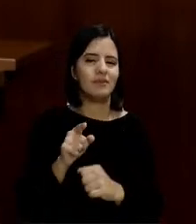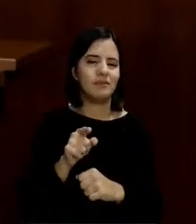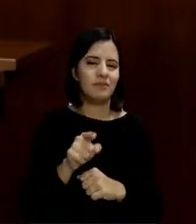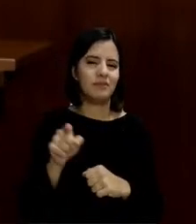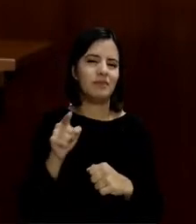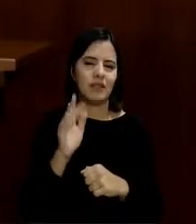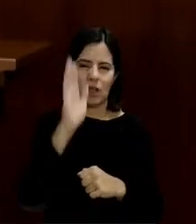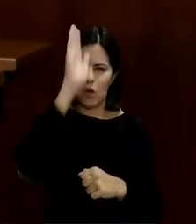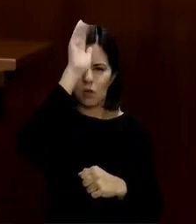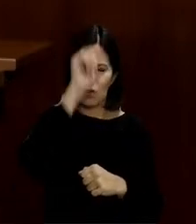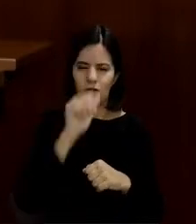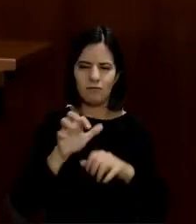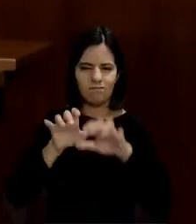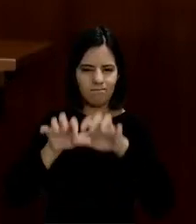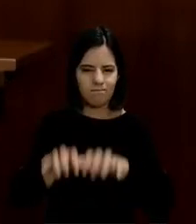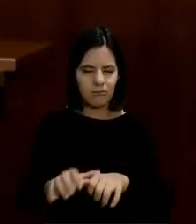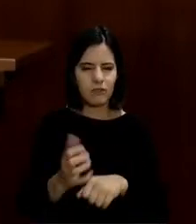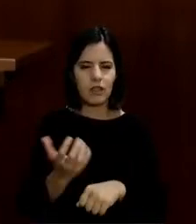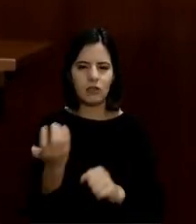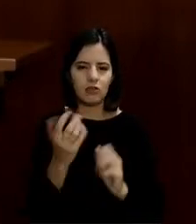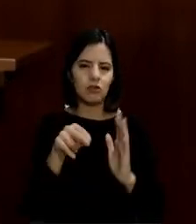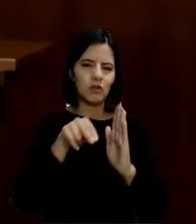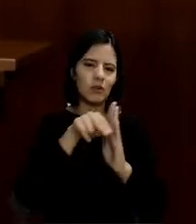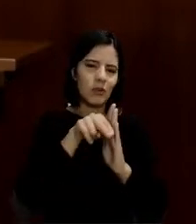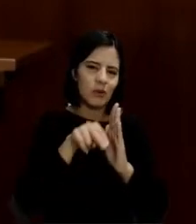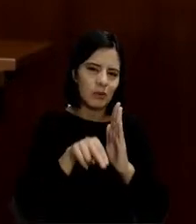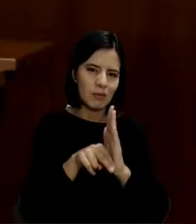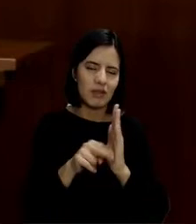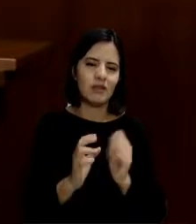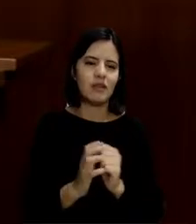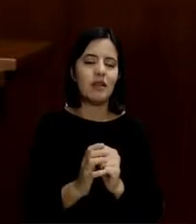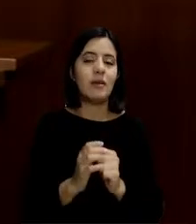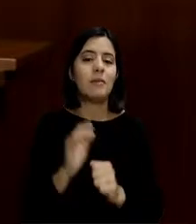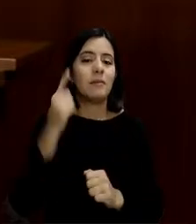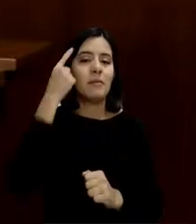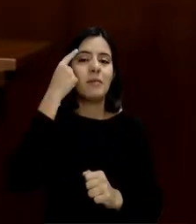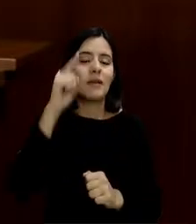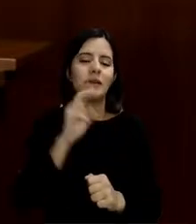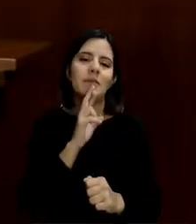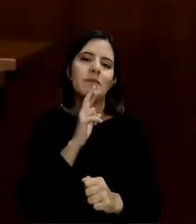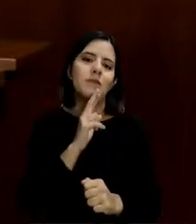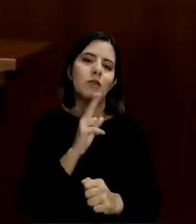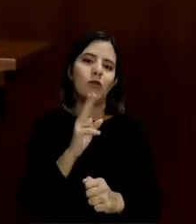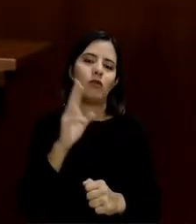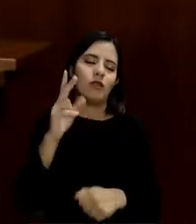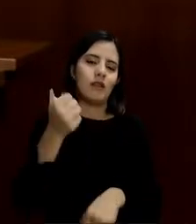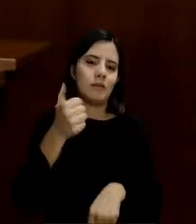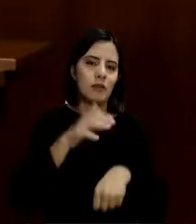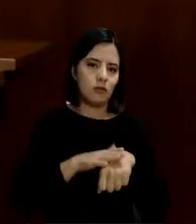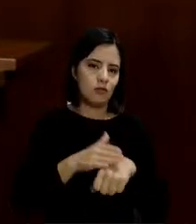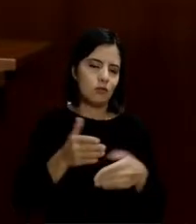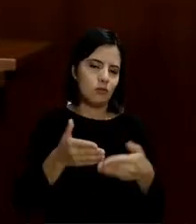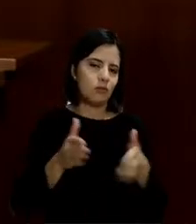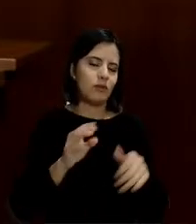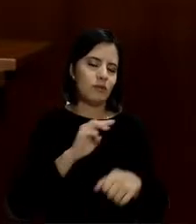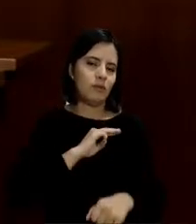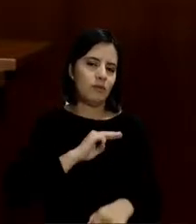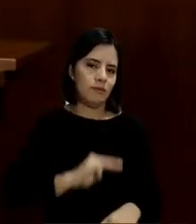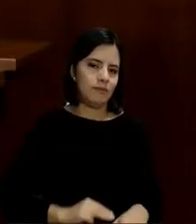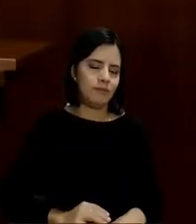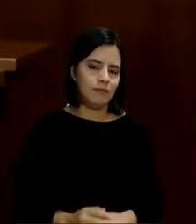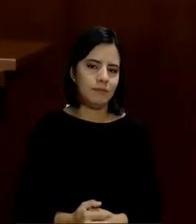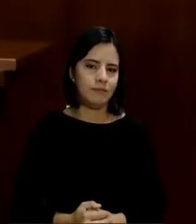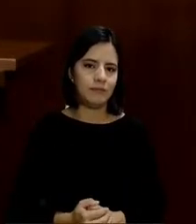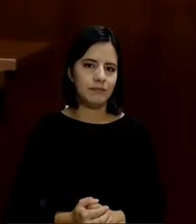los acuerdos, acciones, normas tendientes a mejorar la administración pública municipal,